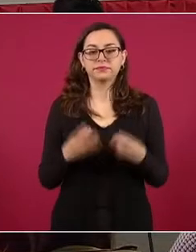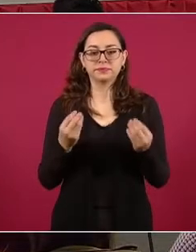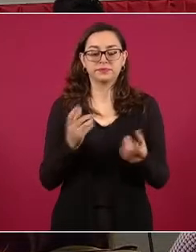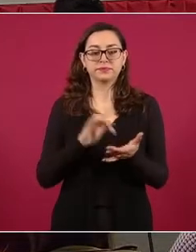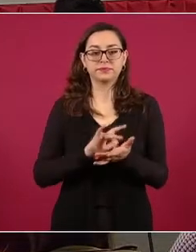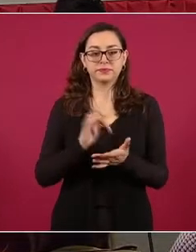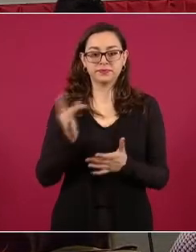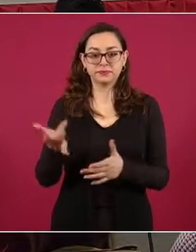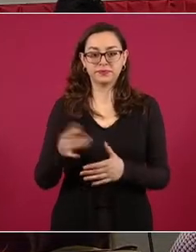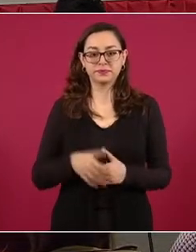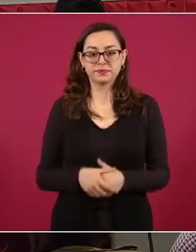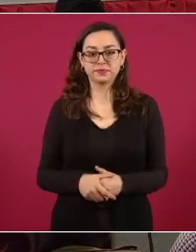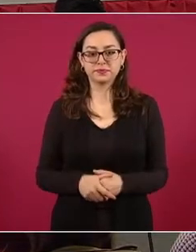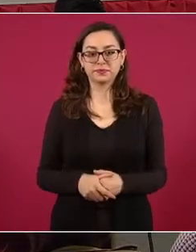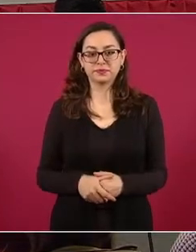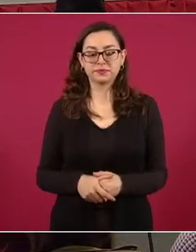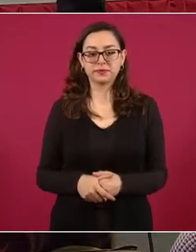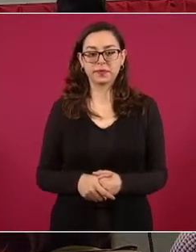gracias.